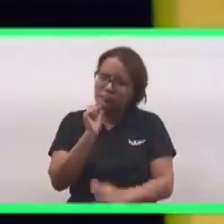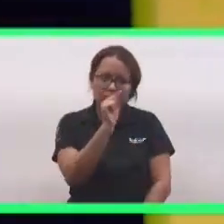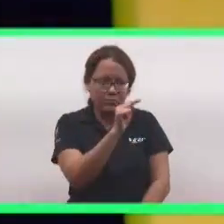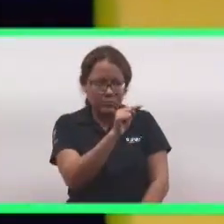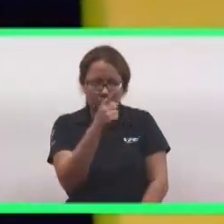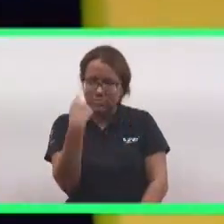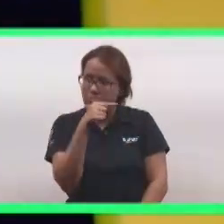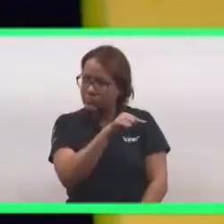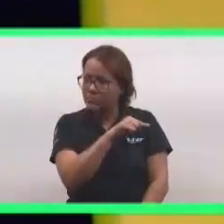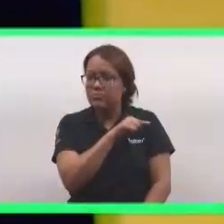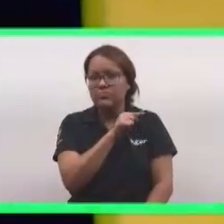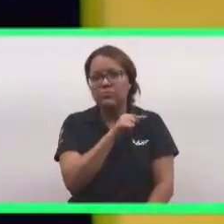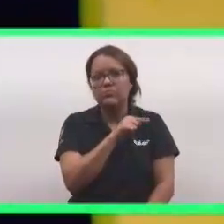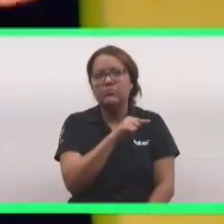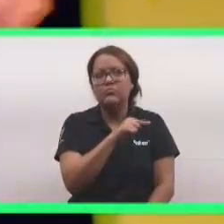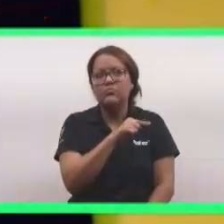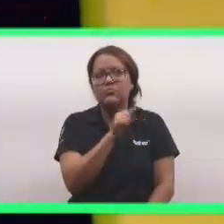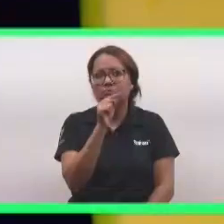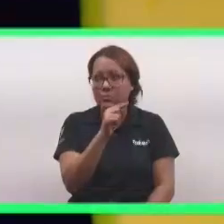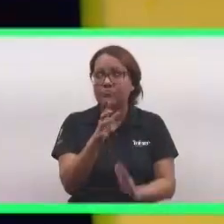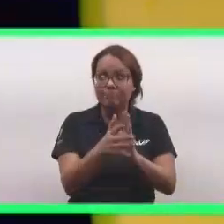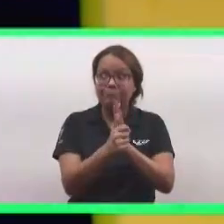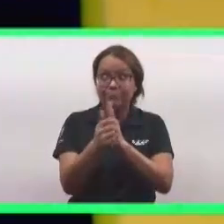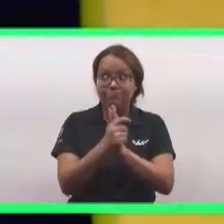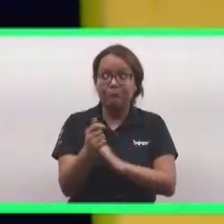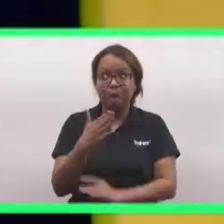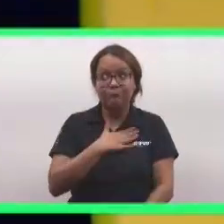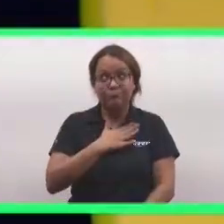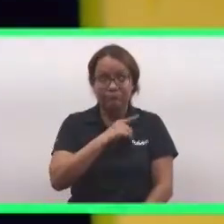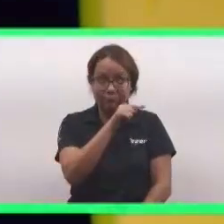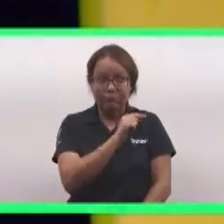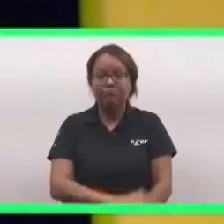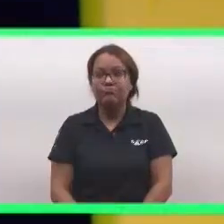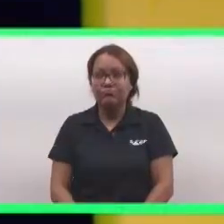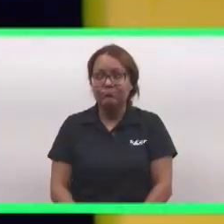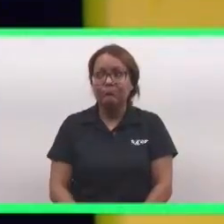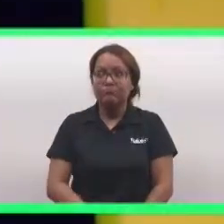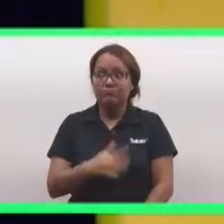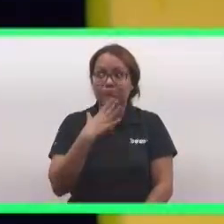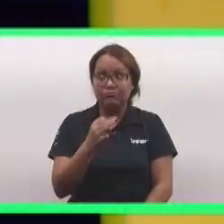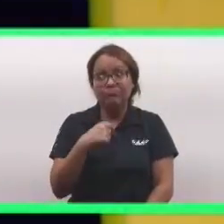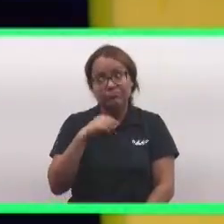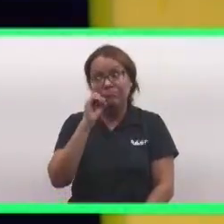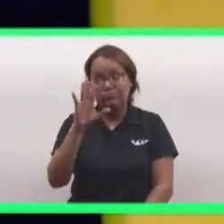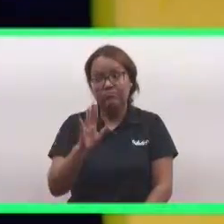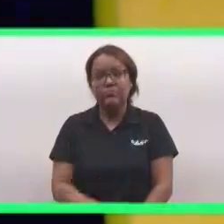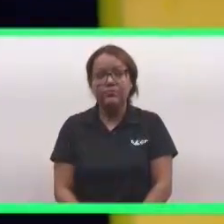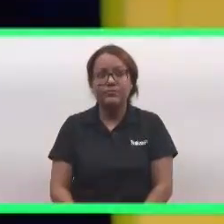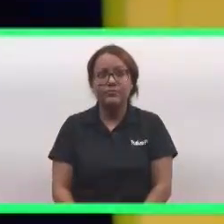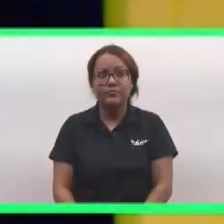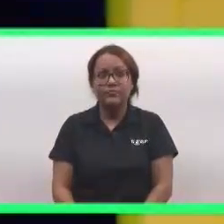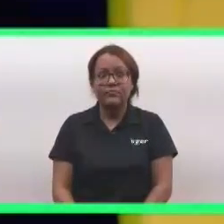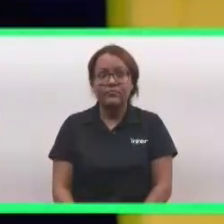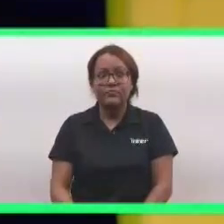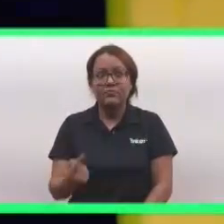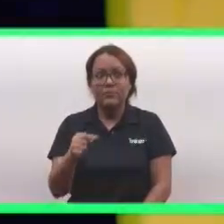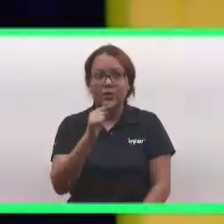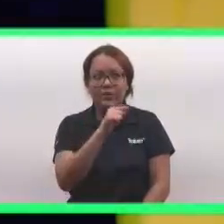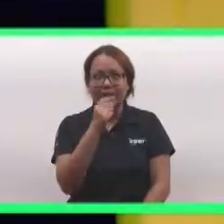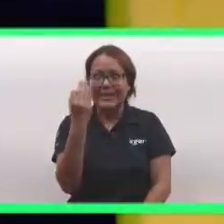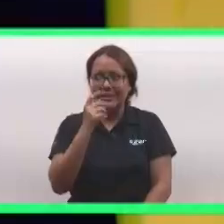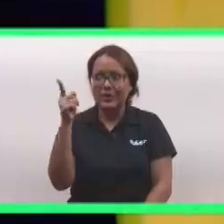aquí, este tiene talento. Papá tiene talento. Solo necesita que lo